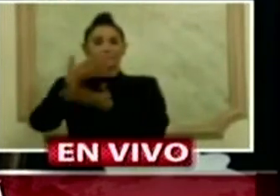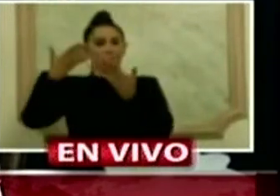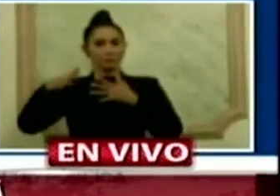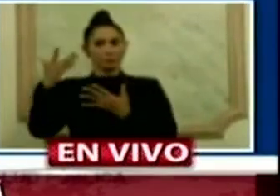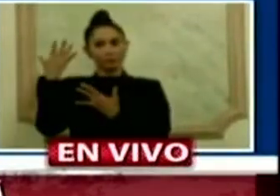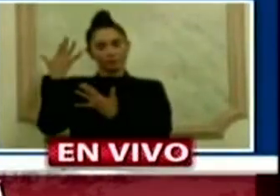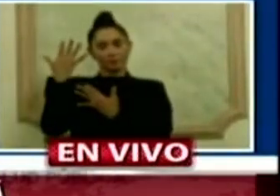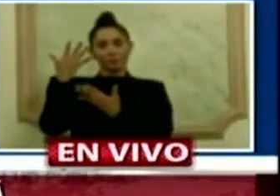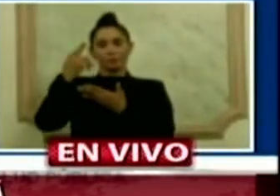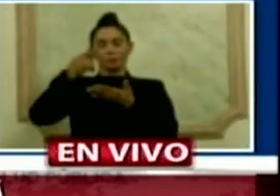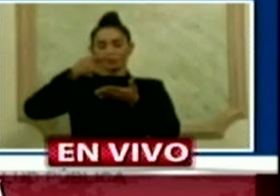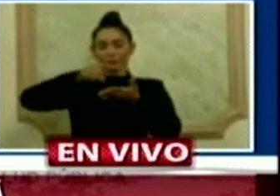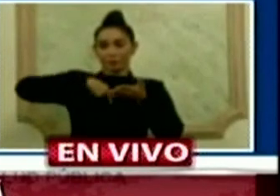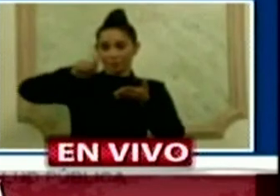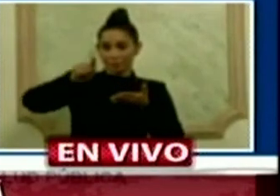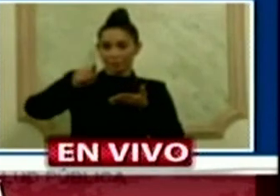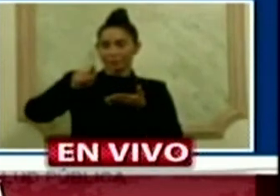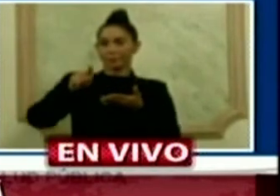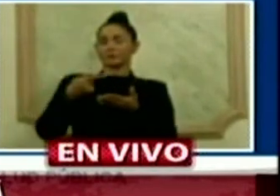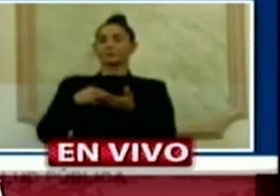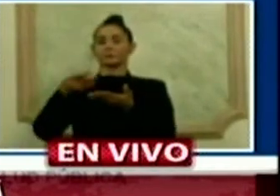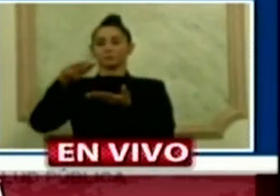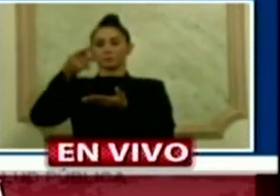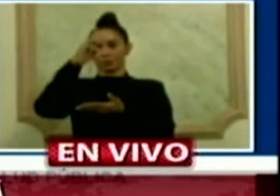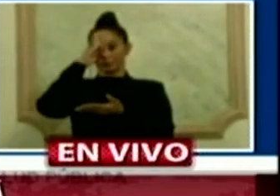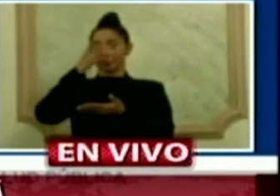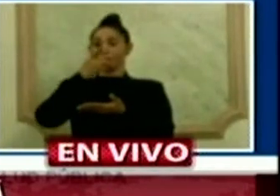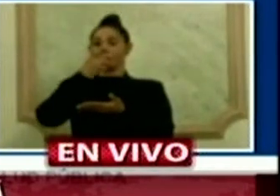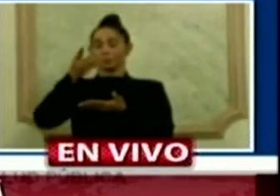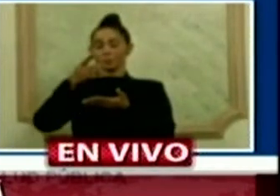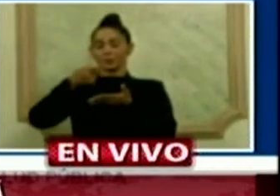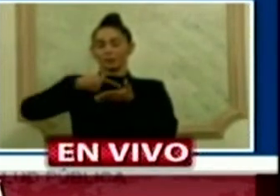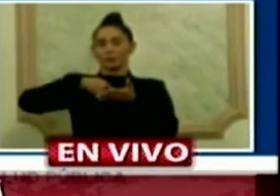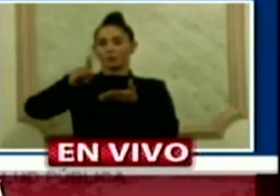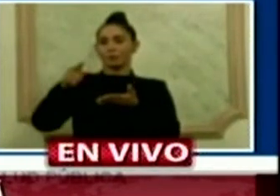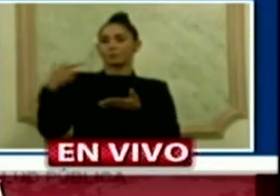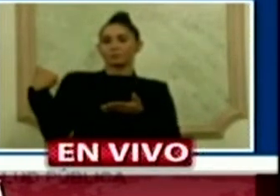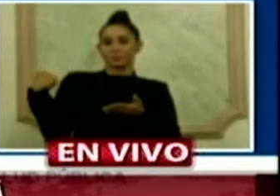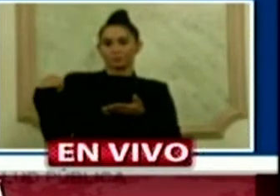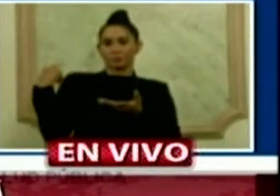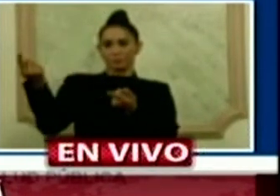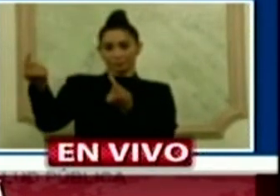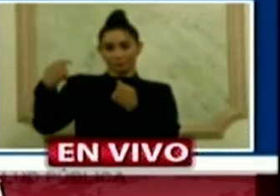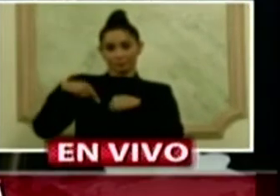mecanismos globales y regionales de compra conjunta. Es decir, inmediatamente